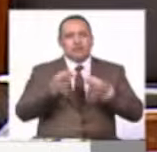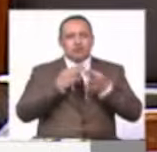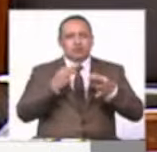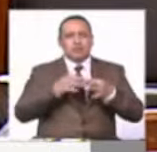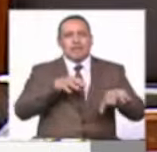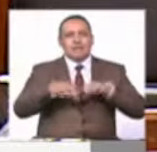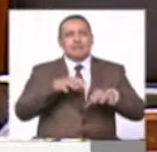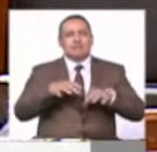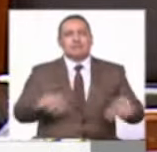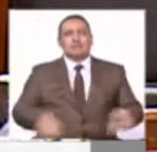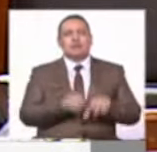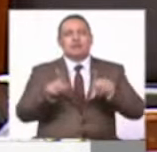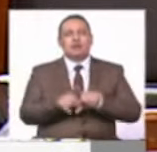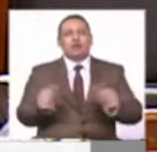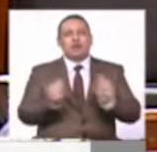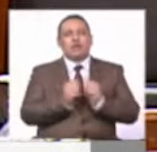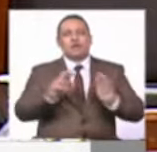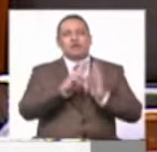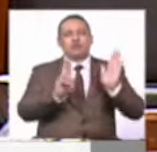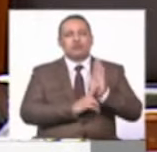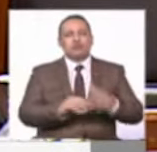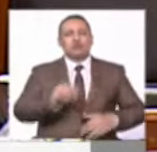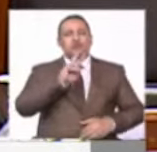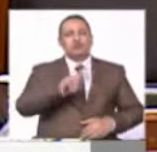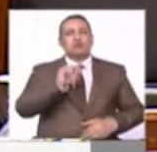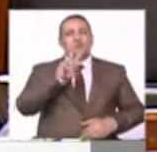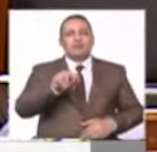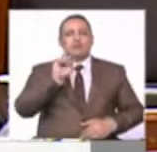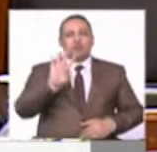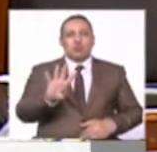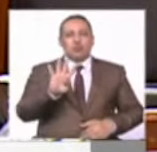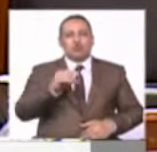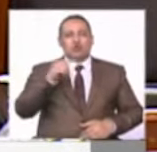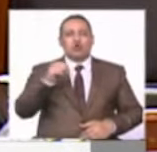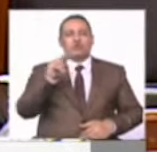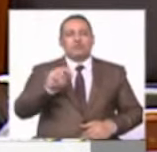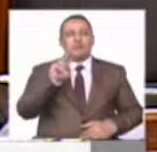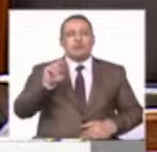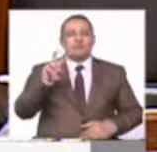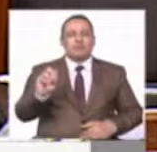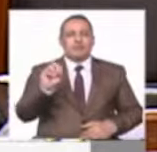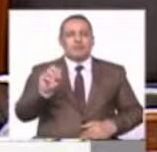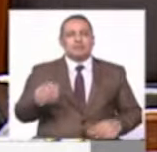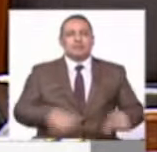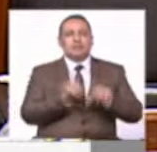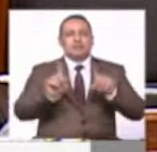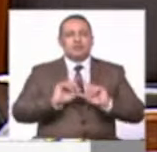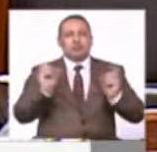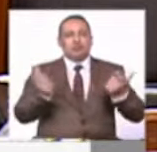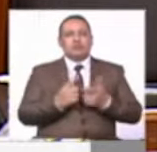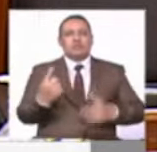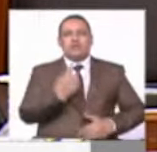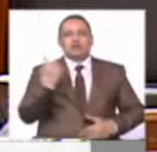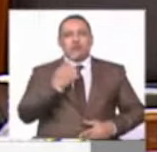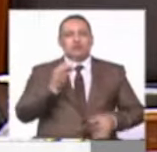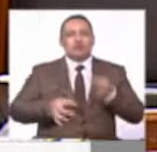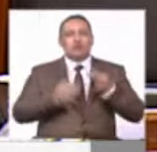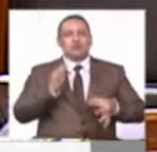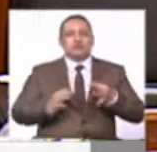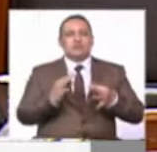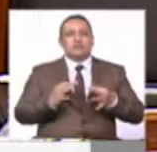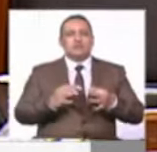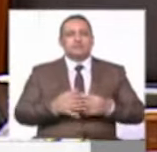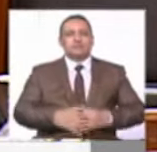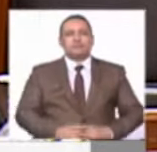realizada por la resolución 224-2021 de la junta Nacional de